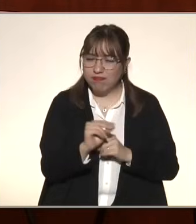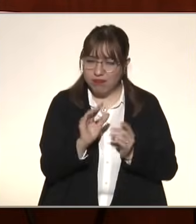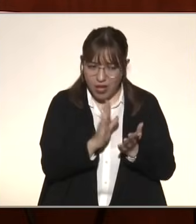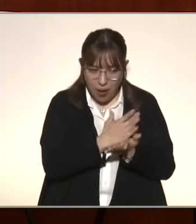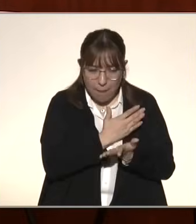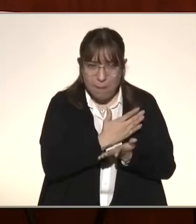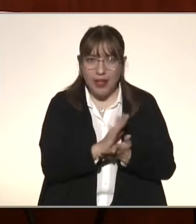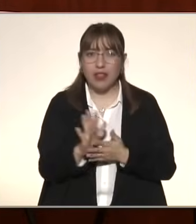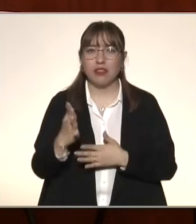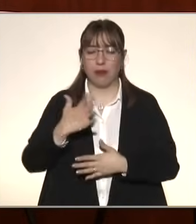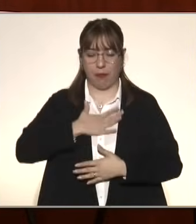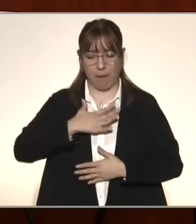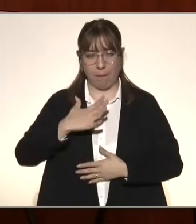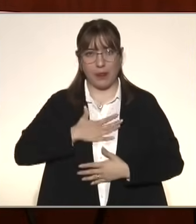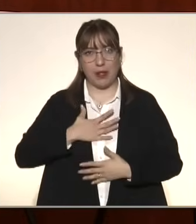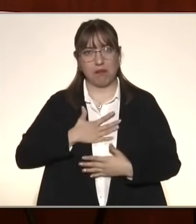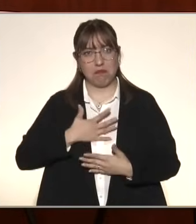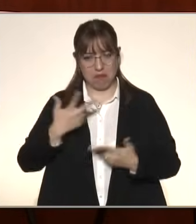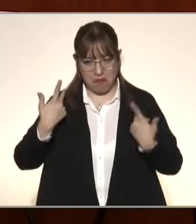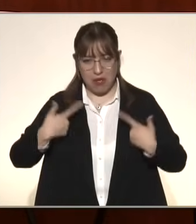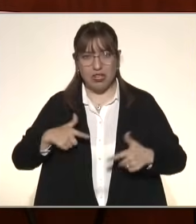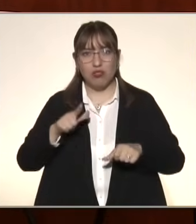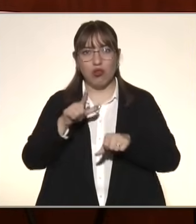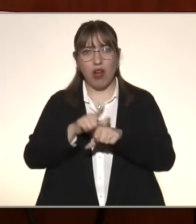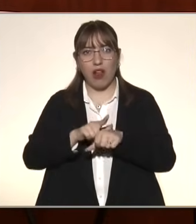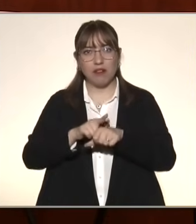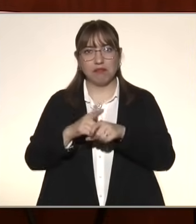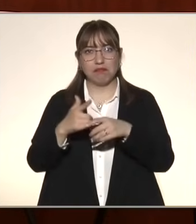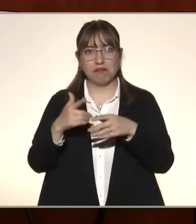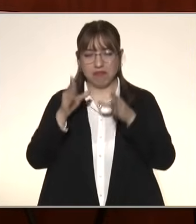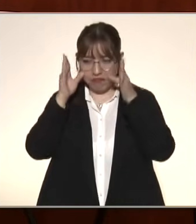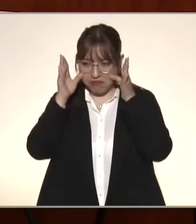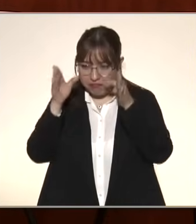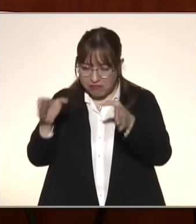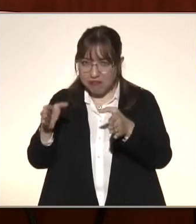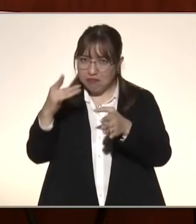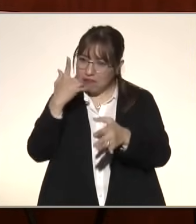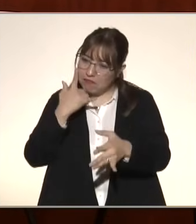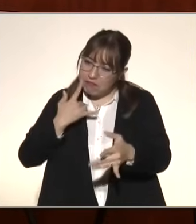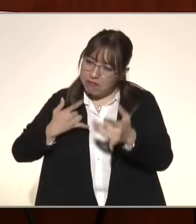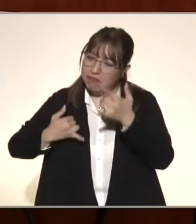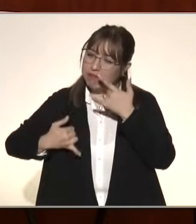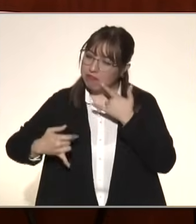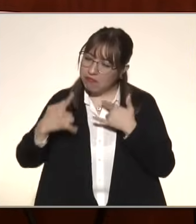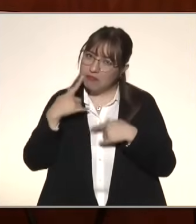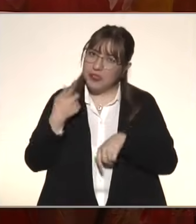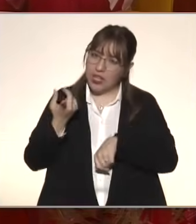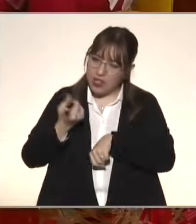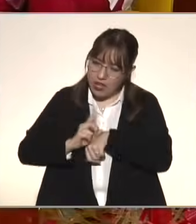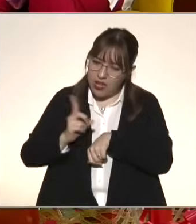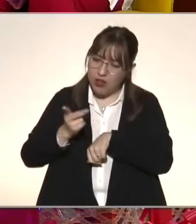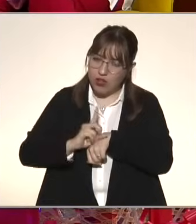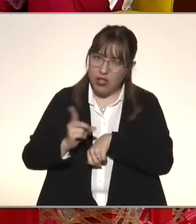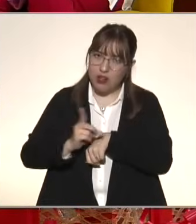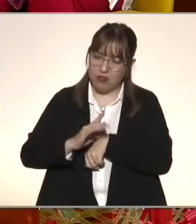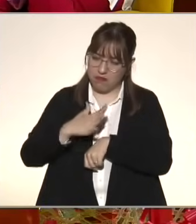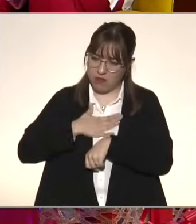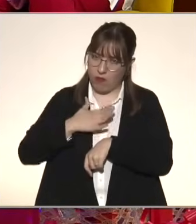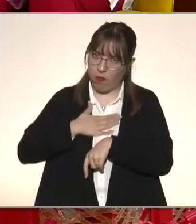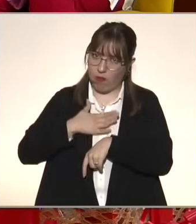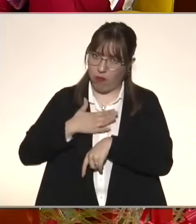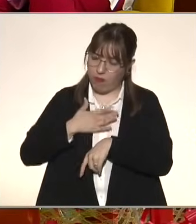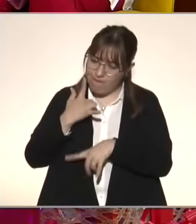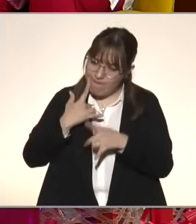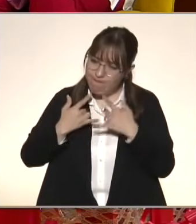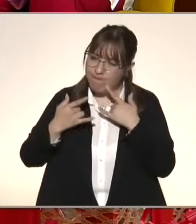hacer un trabajo personal. También voy a hacer un trabajo de trabajar día a día para cumplir lo que